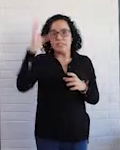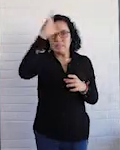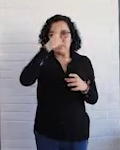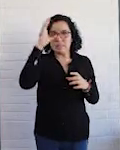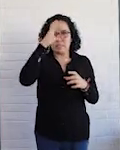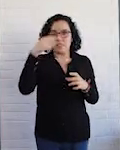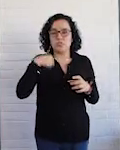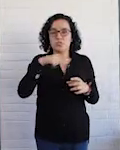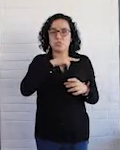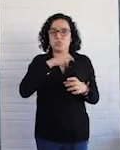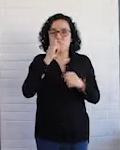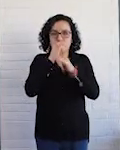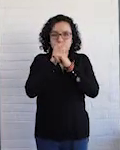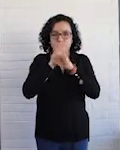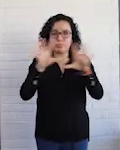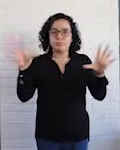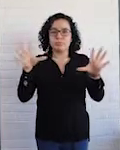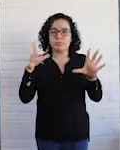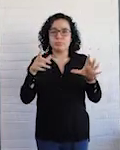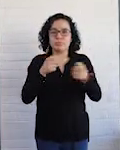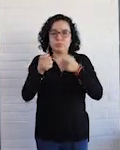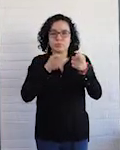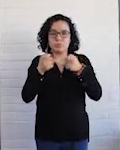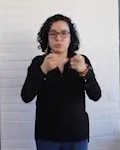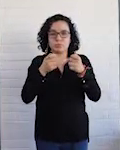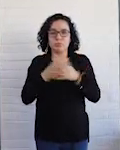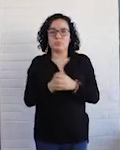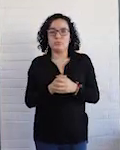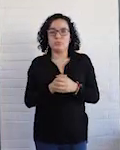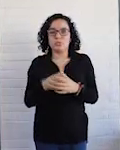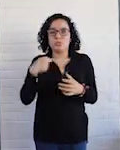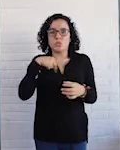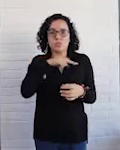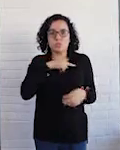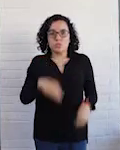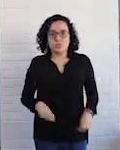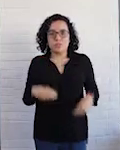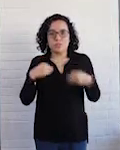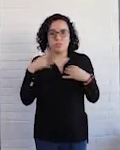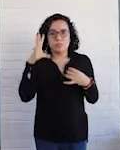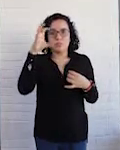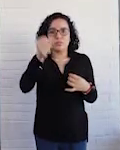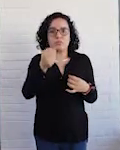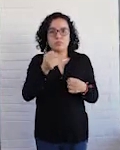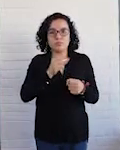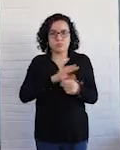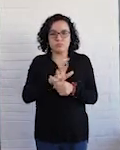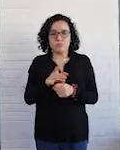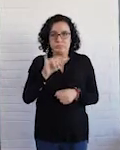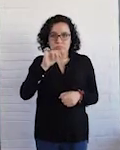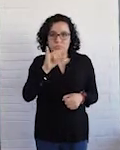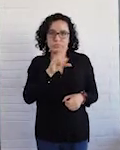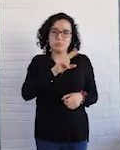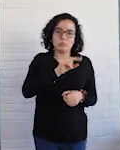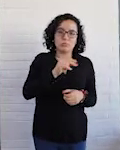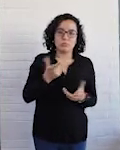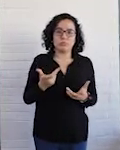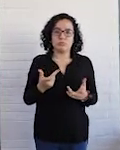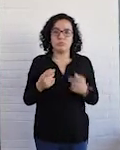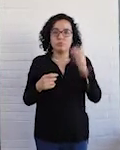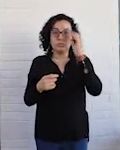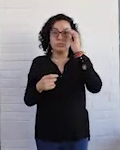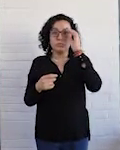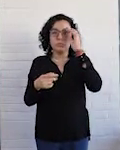la información. La gran pregunta es si sobreviviremos, porque hay muchas personas que están diciendo